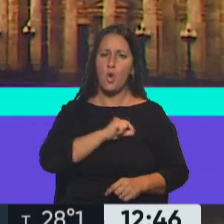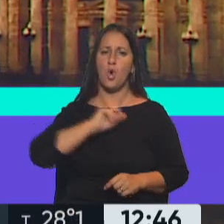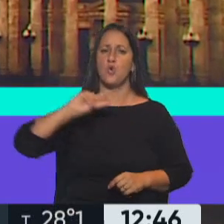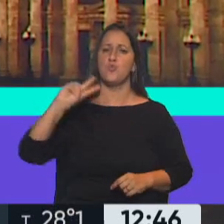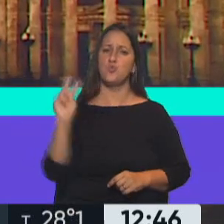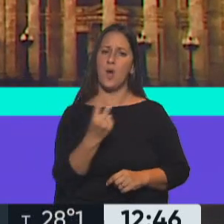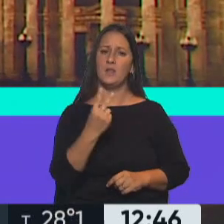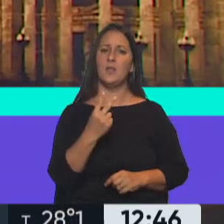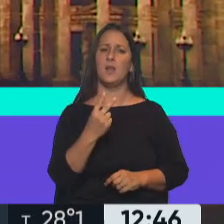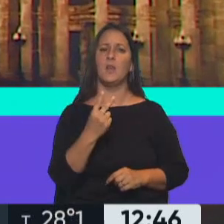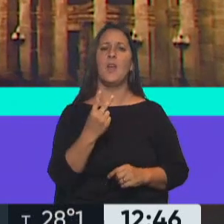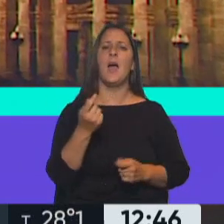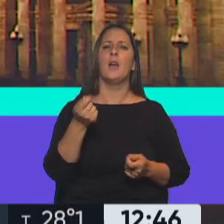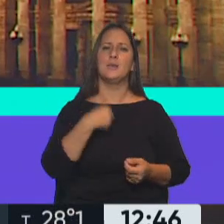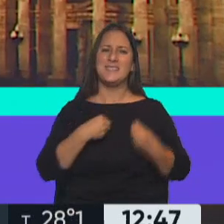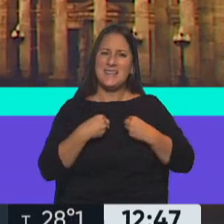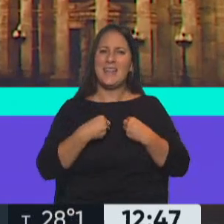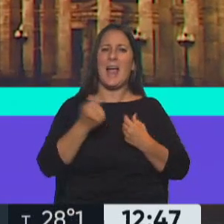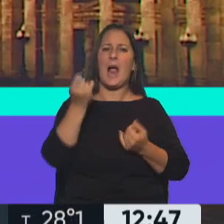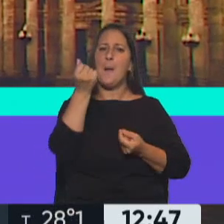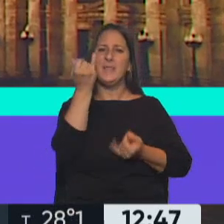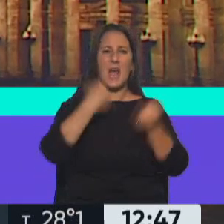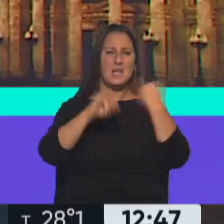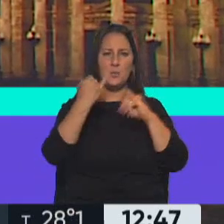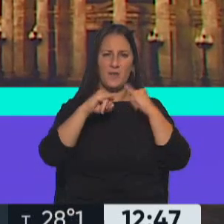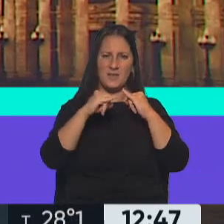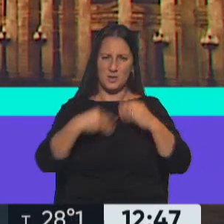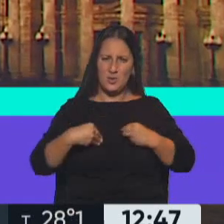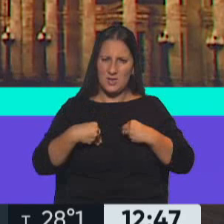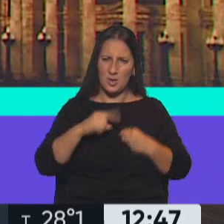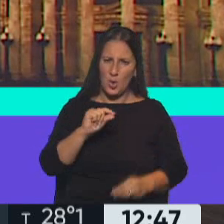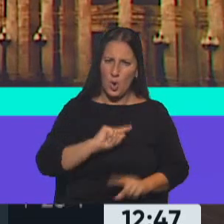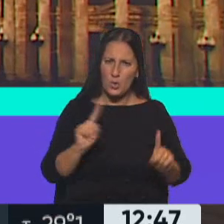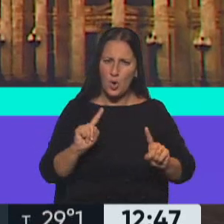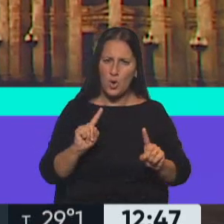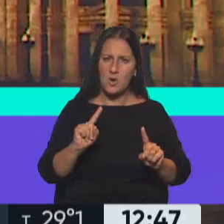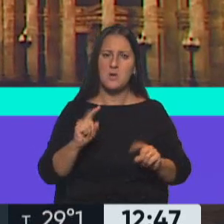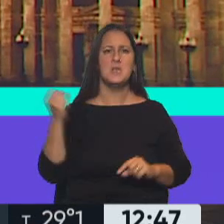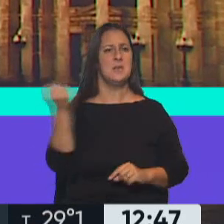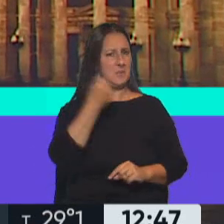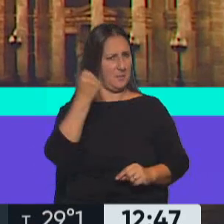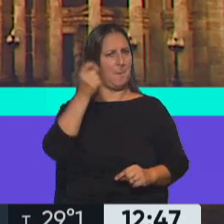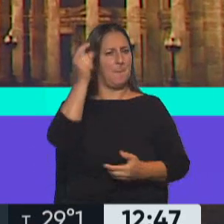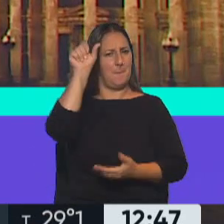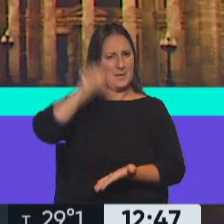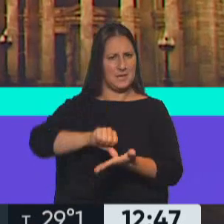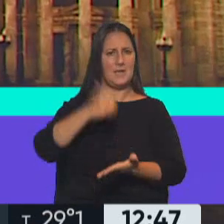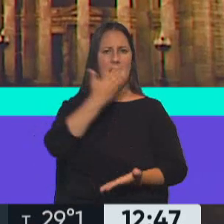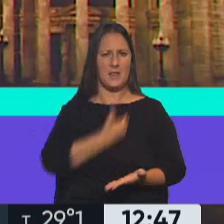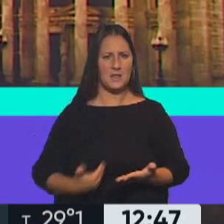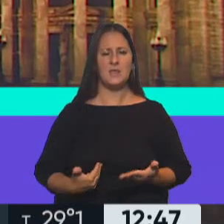la pandemia no conmueven al capitalismo financiero. Es importante que un presidente de Argentina, de un país